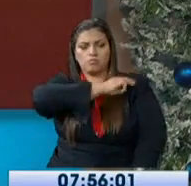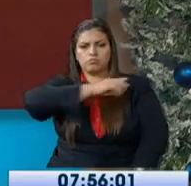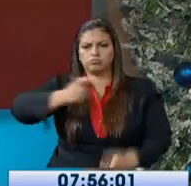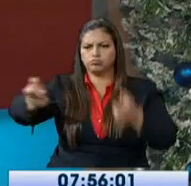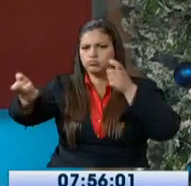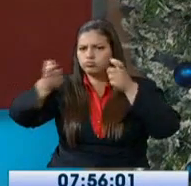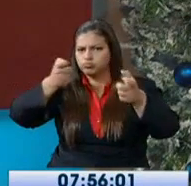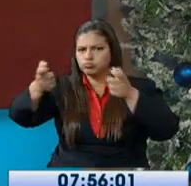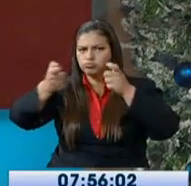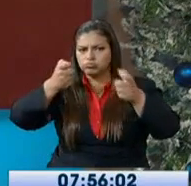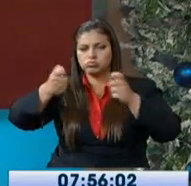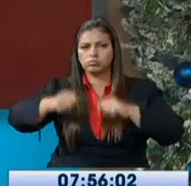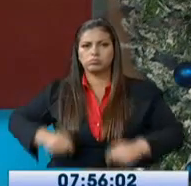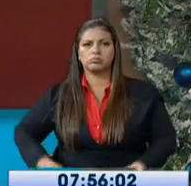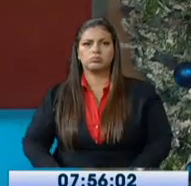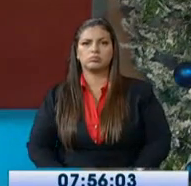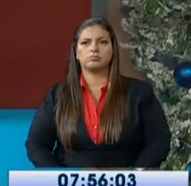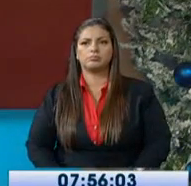conductores.